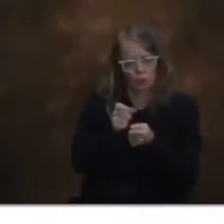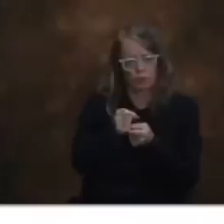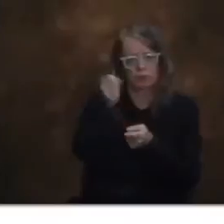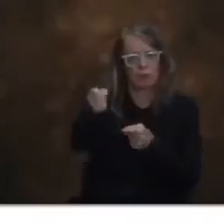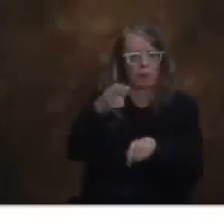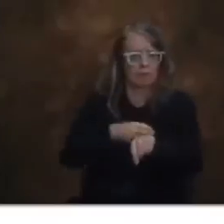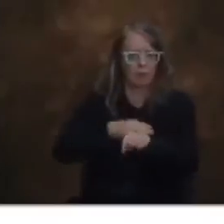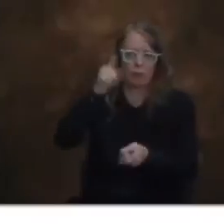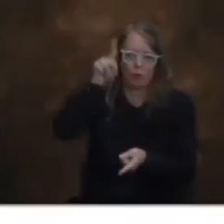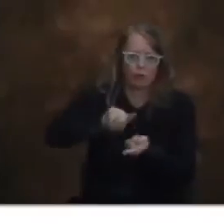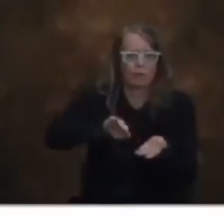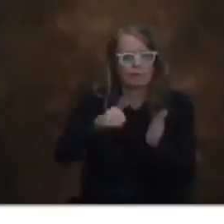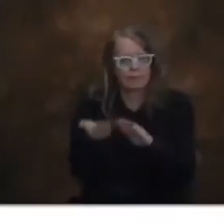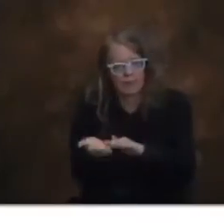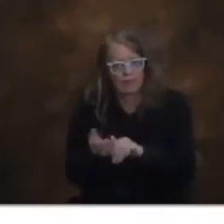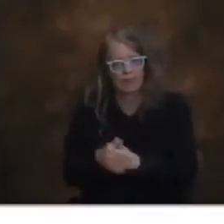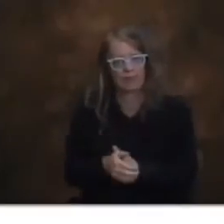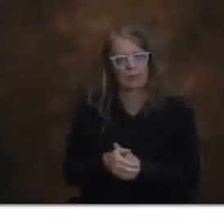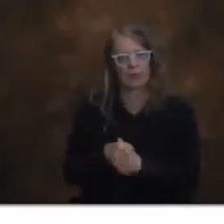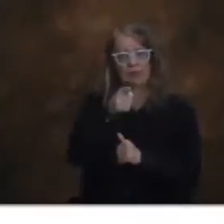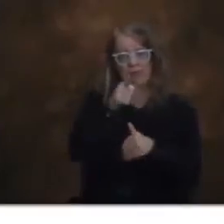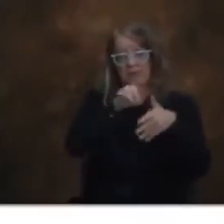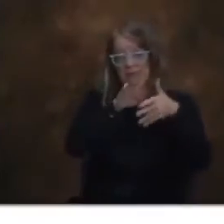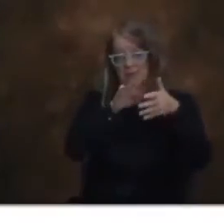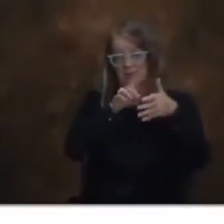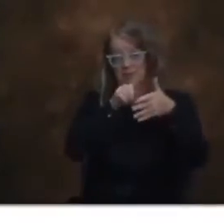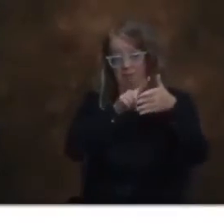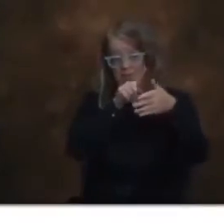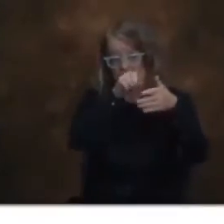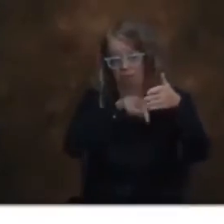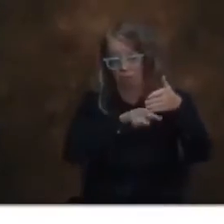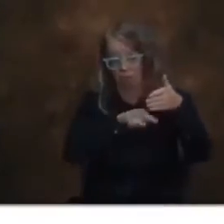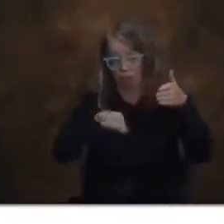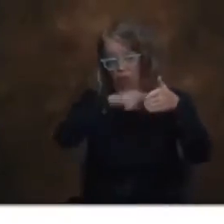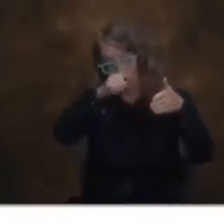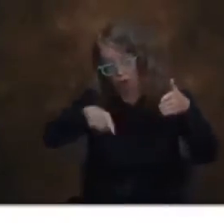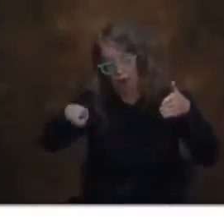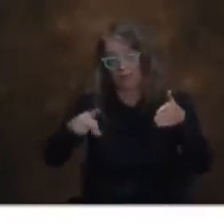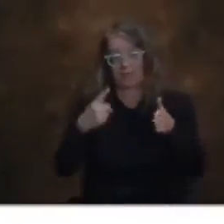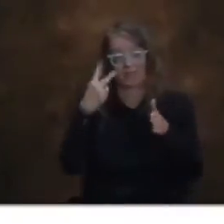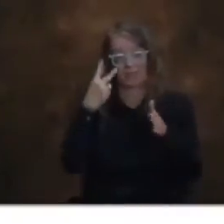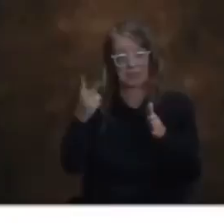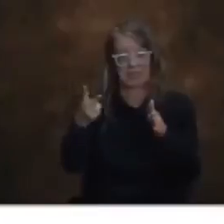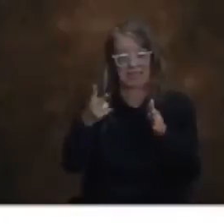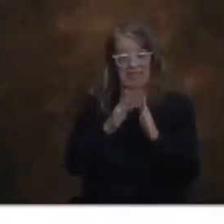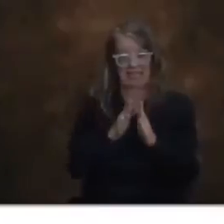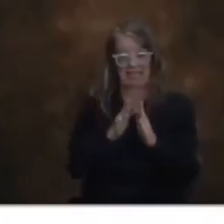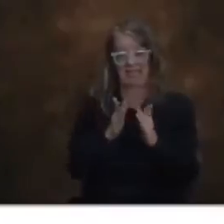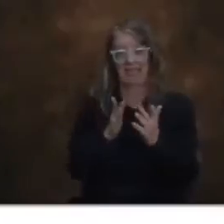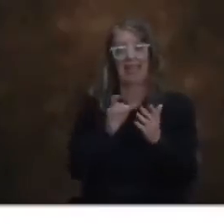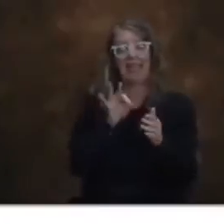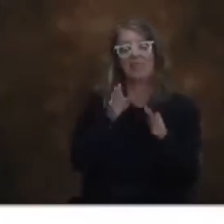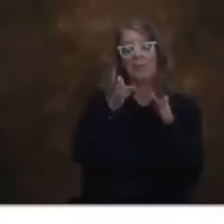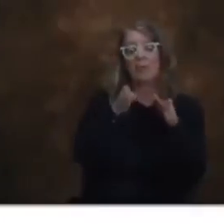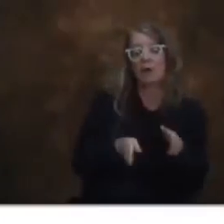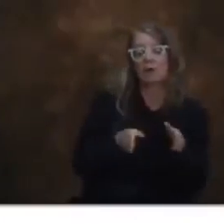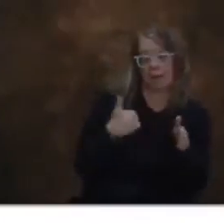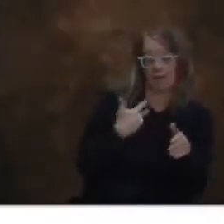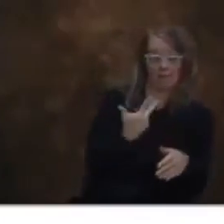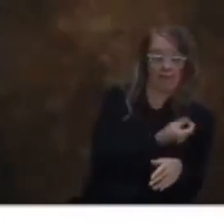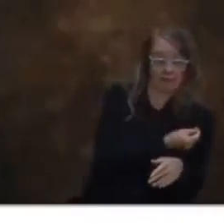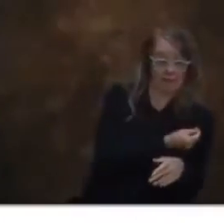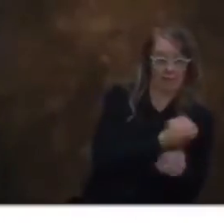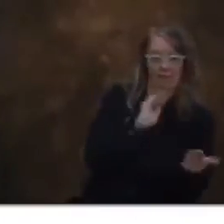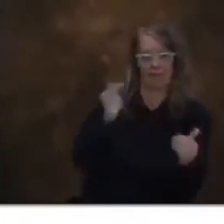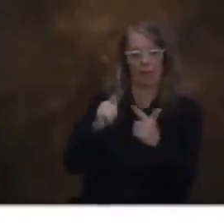de nuestra población esta diapositiva muestra la gran brecha de riesgo entre los vacunados personas que están vacunados las personas